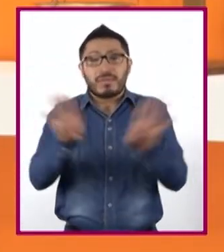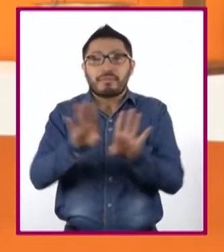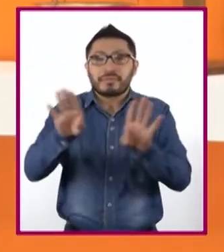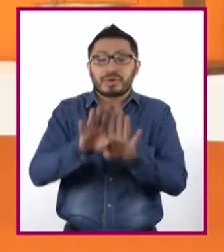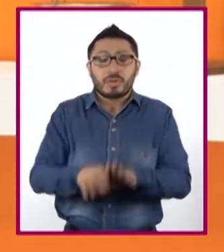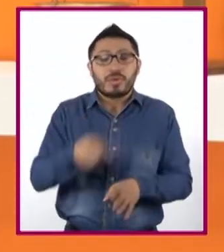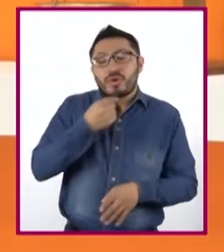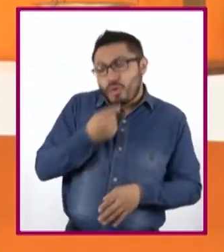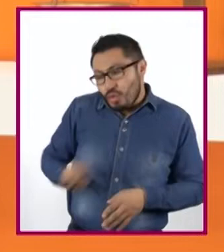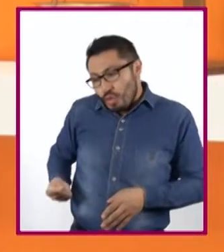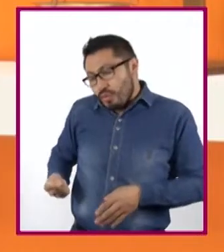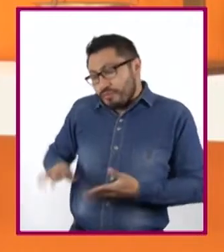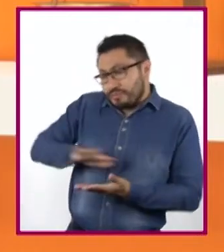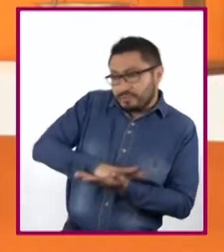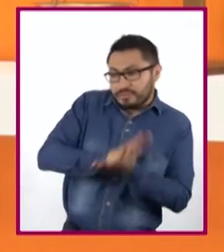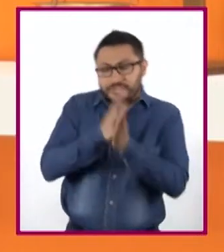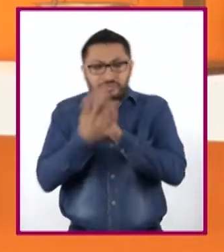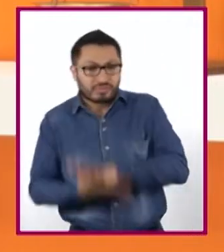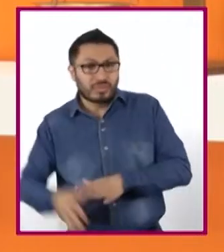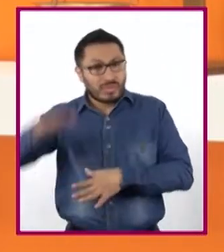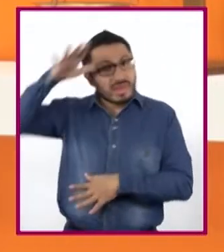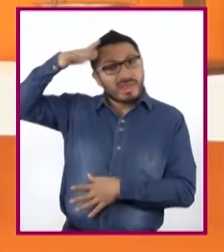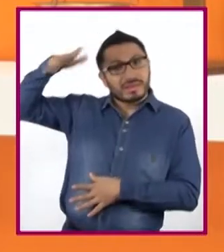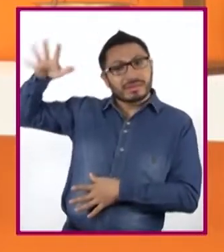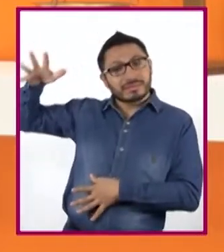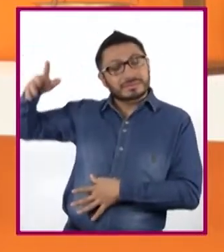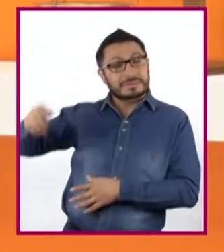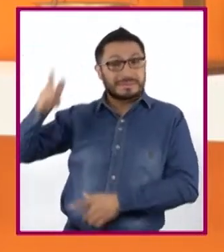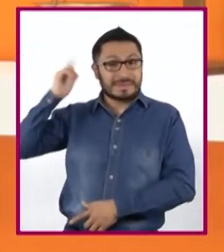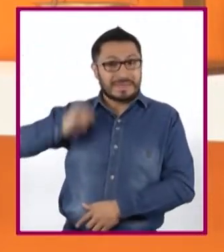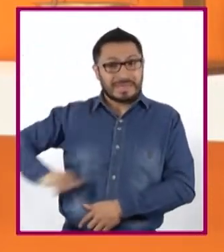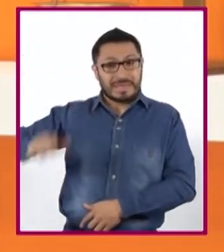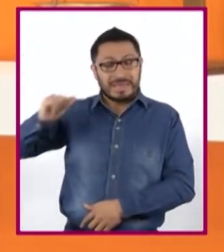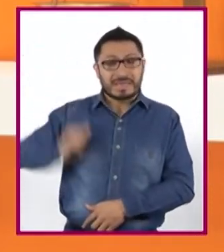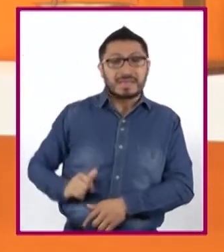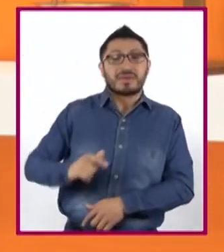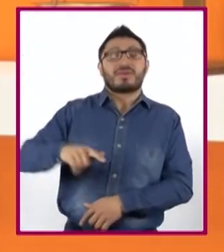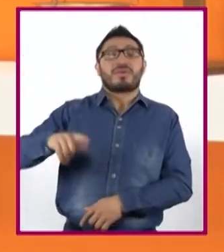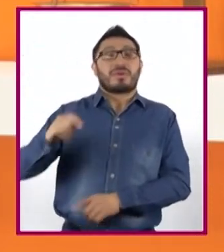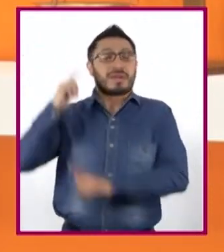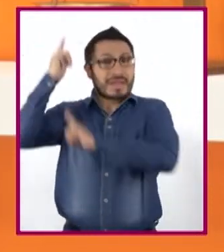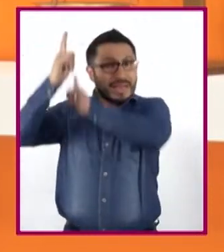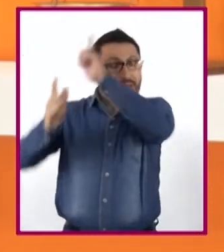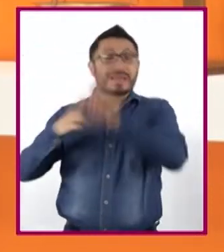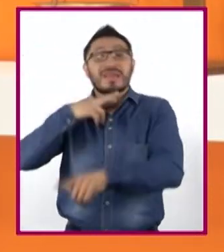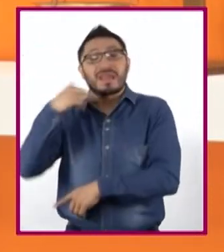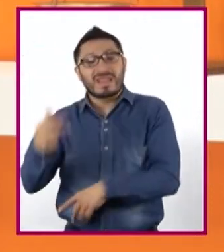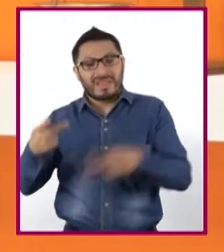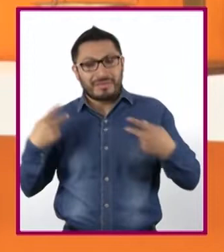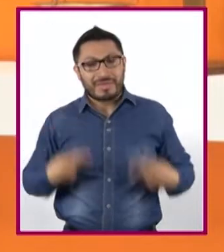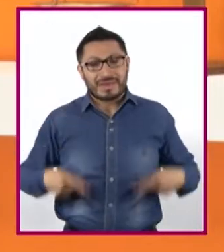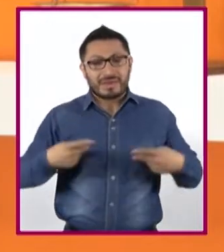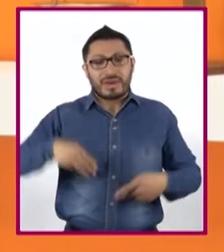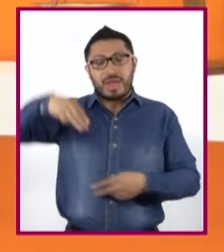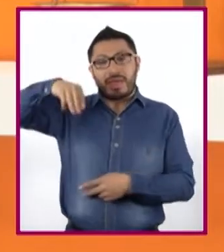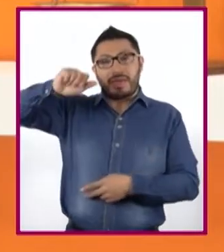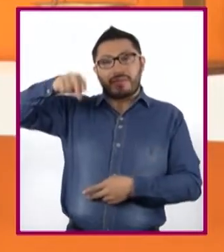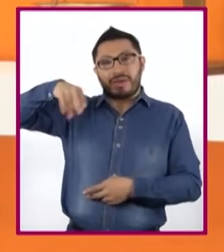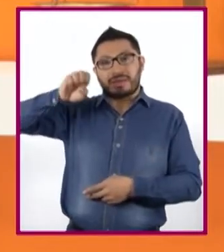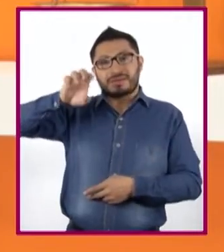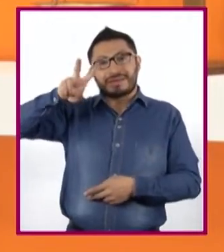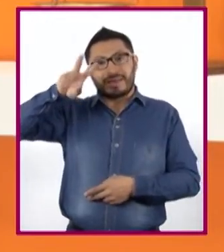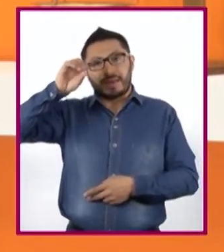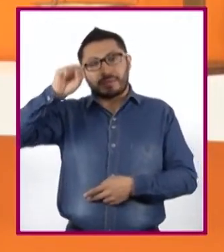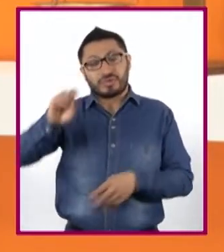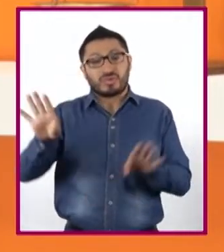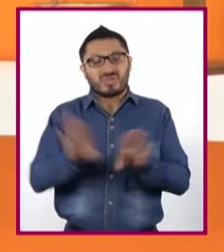de la niñez a la adultez. En la época grecorromana, los mancebos eran una especie de sirvientes menores, dada su condición